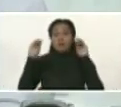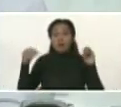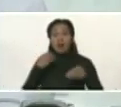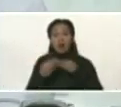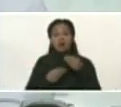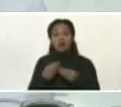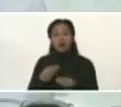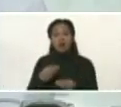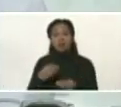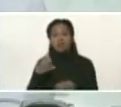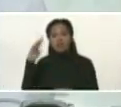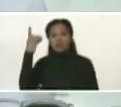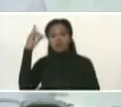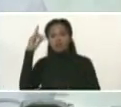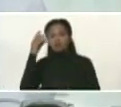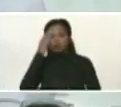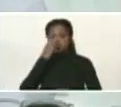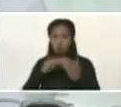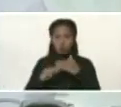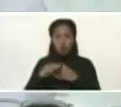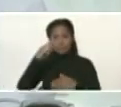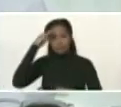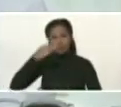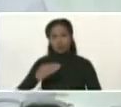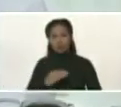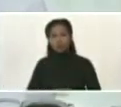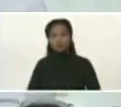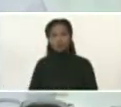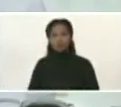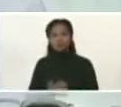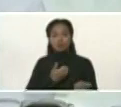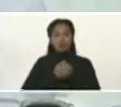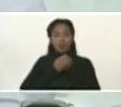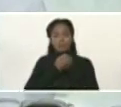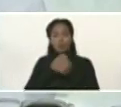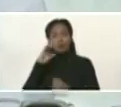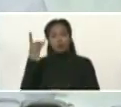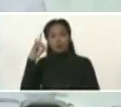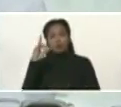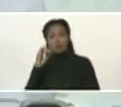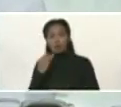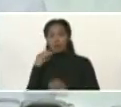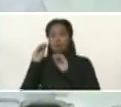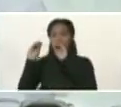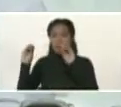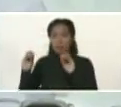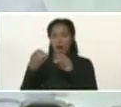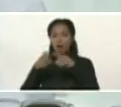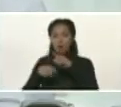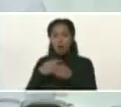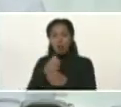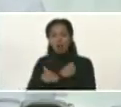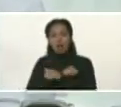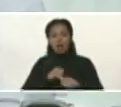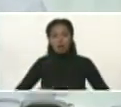de Bolivia, por el honor militar, por el amor a Bolivia. Le hago un llamado a los militares de